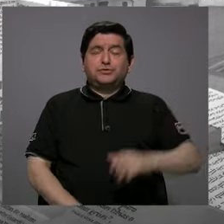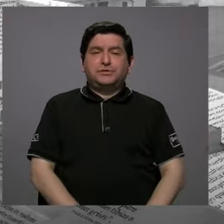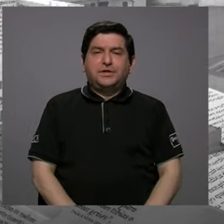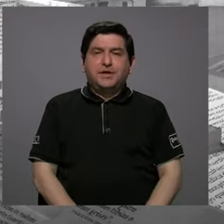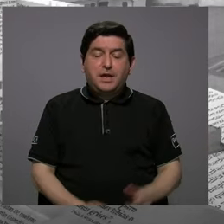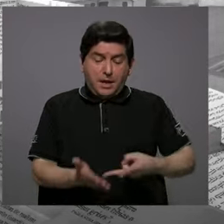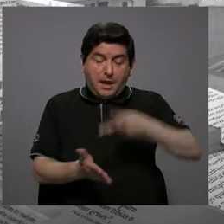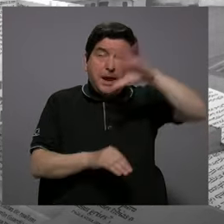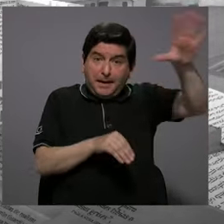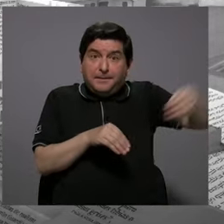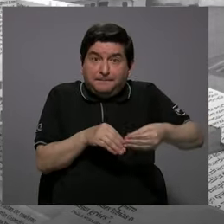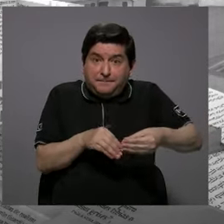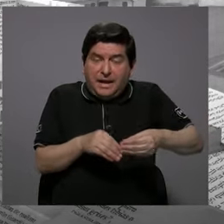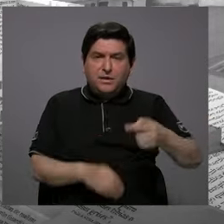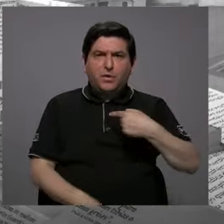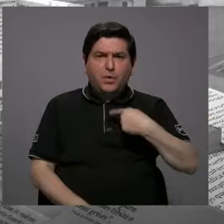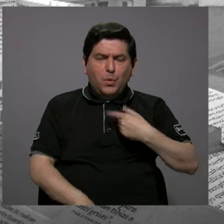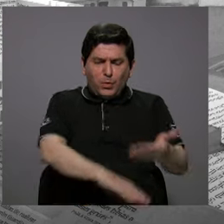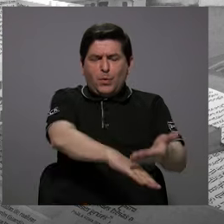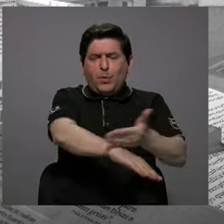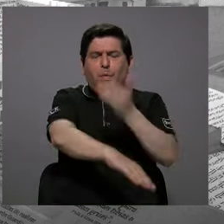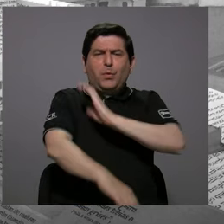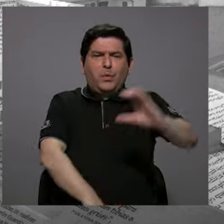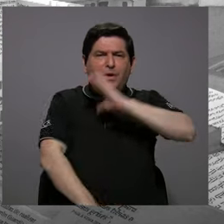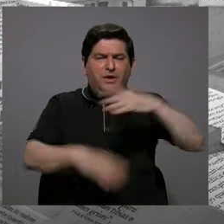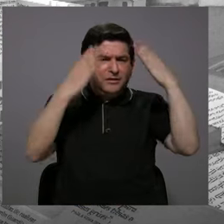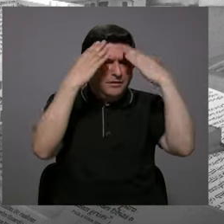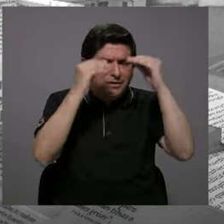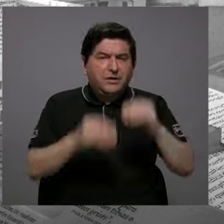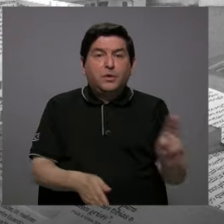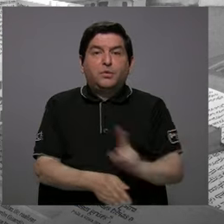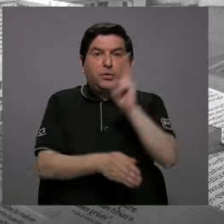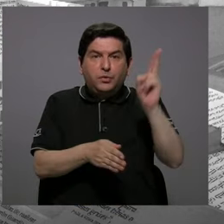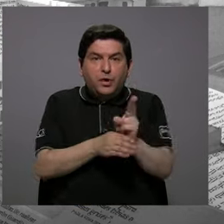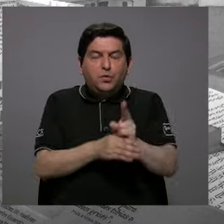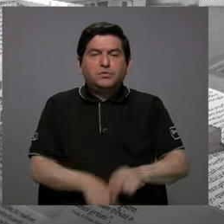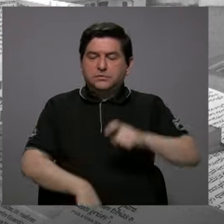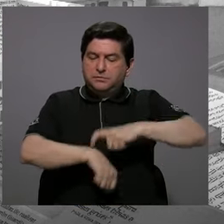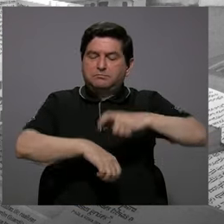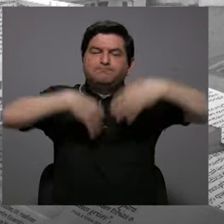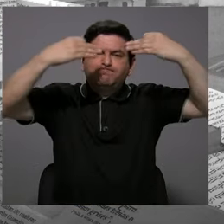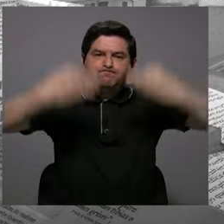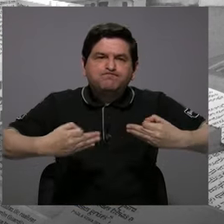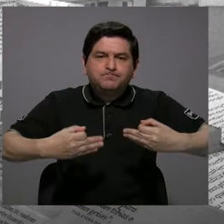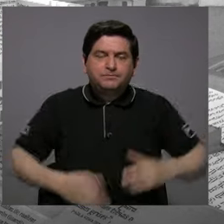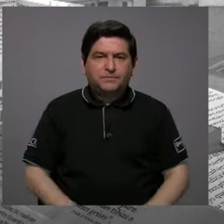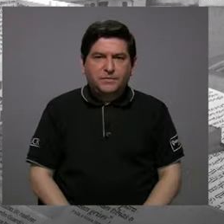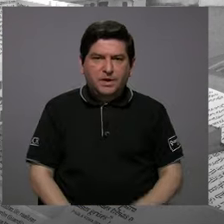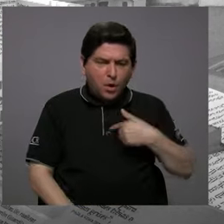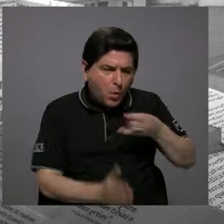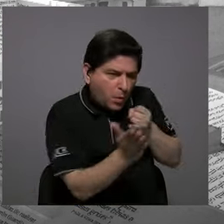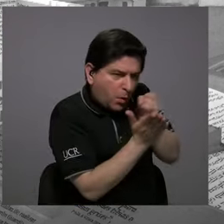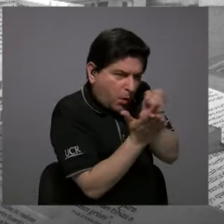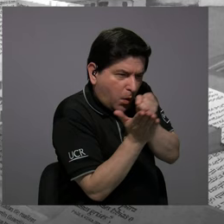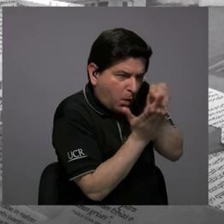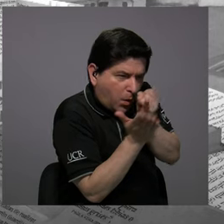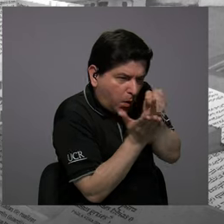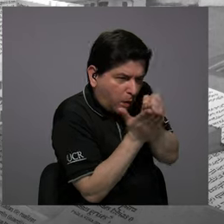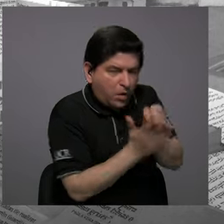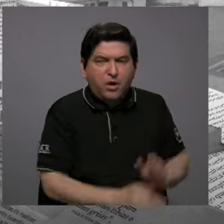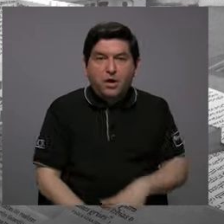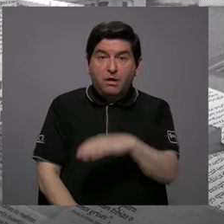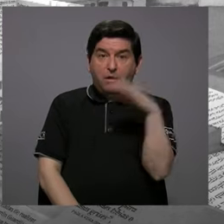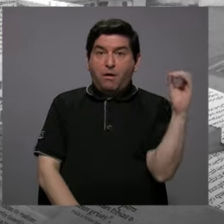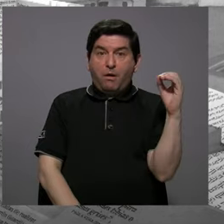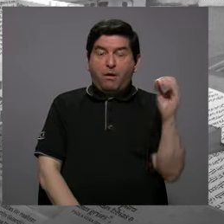sí dan un valor agregado porque uno mejora la calidad de información que utiliza para tomar decisiones cuando uno Investiga cuando uno genera